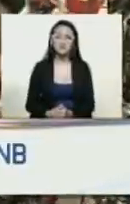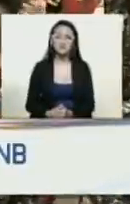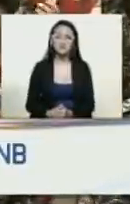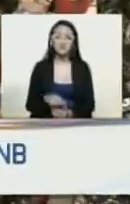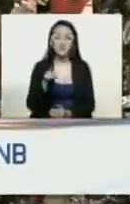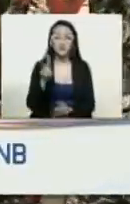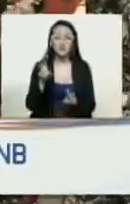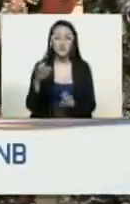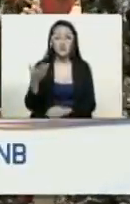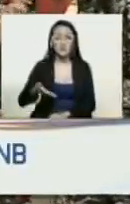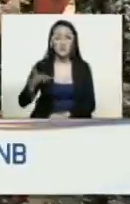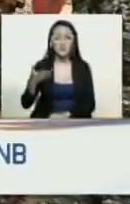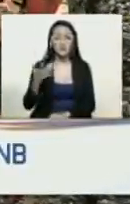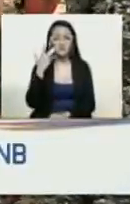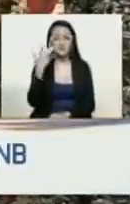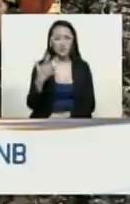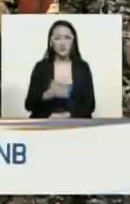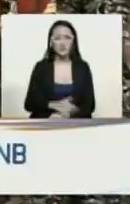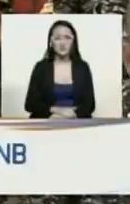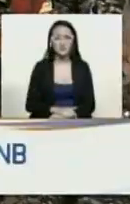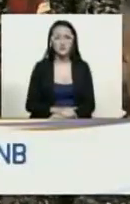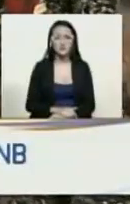Muy importante que veamos eso.